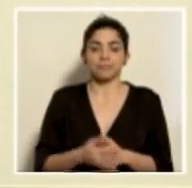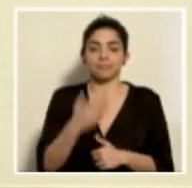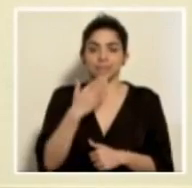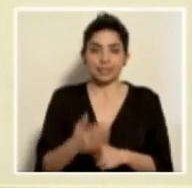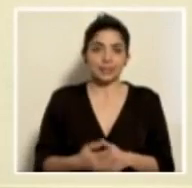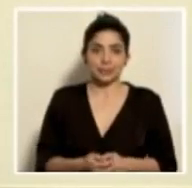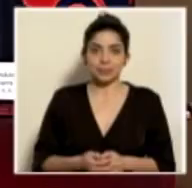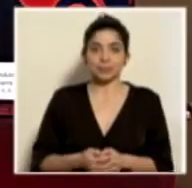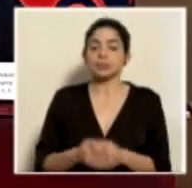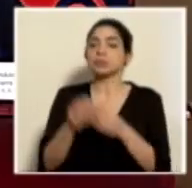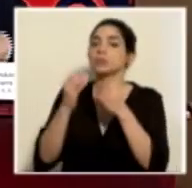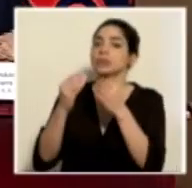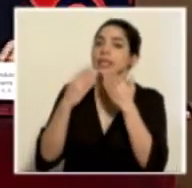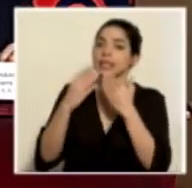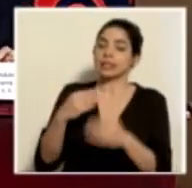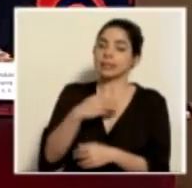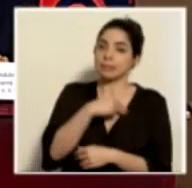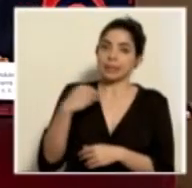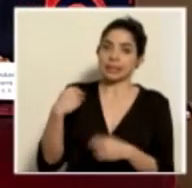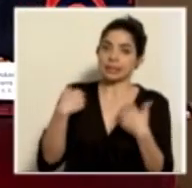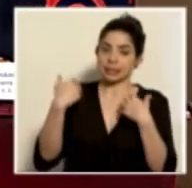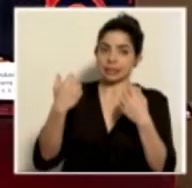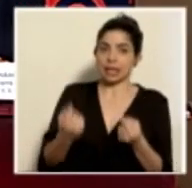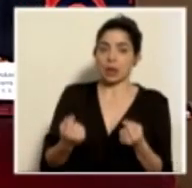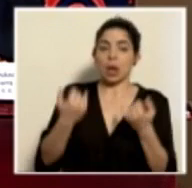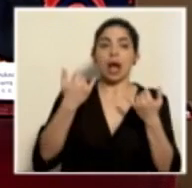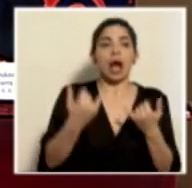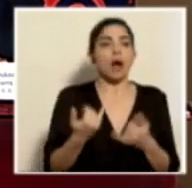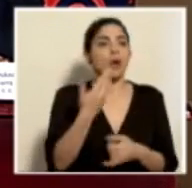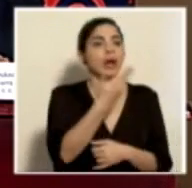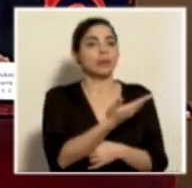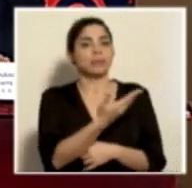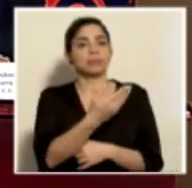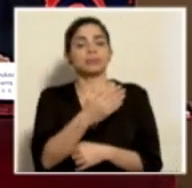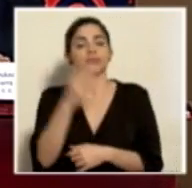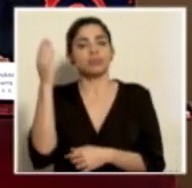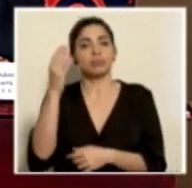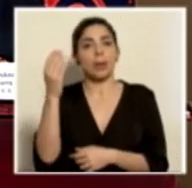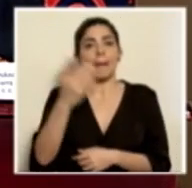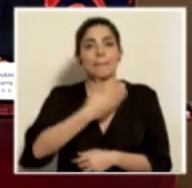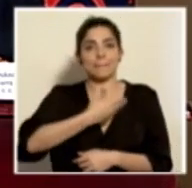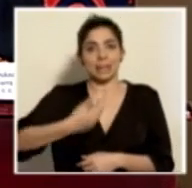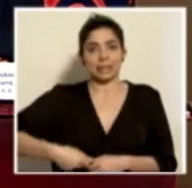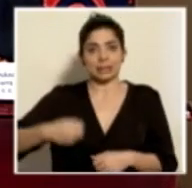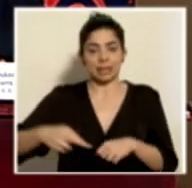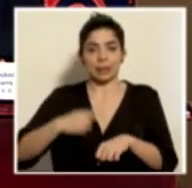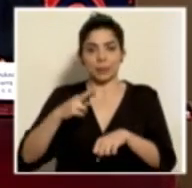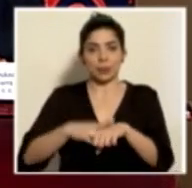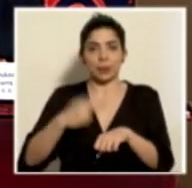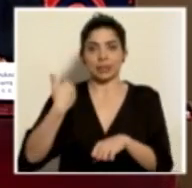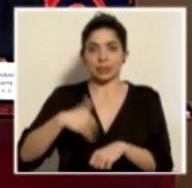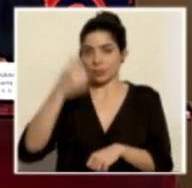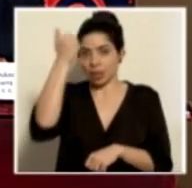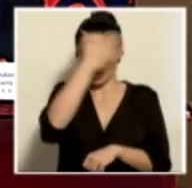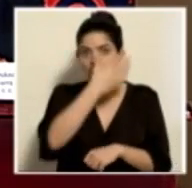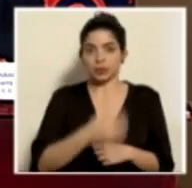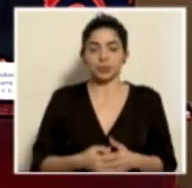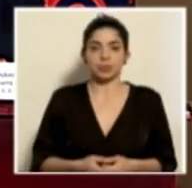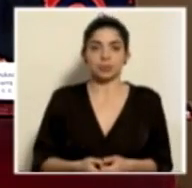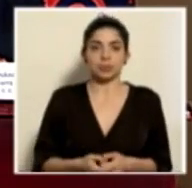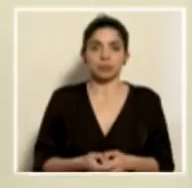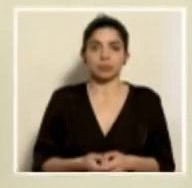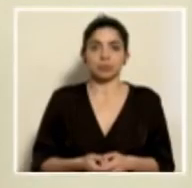Gracias. Muchas gracias, señor ministro de Salud. Escucharemos el mensaje del señor presidente de la República, el señor Carlos Alvarado